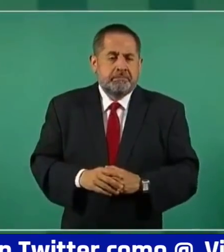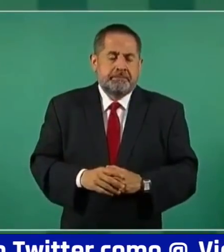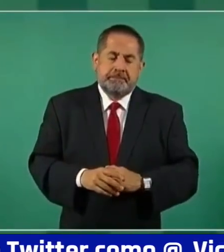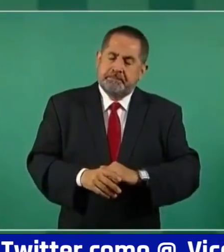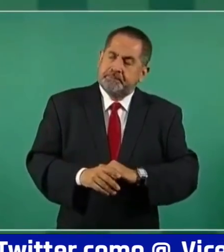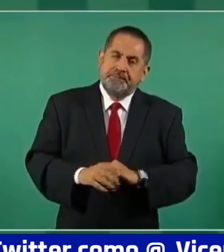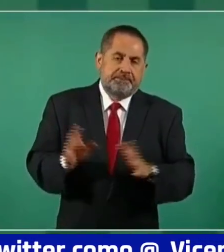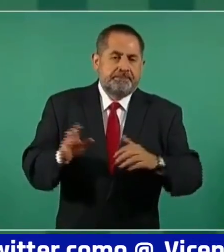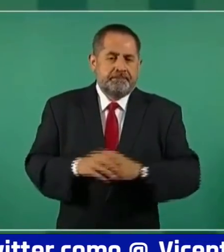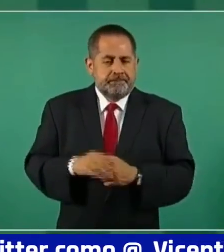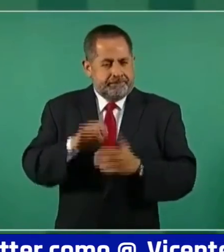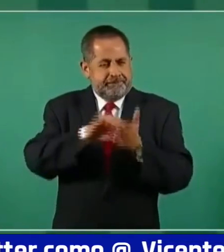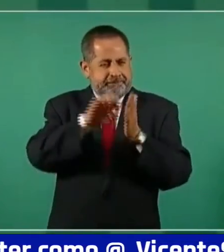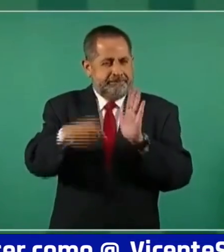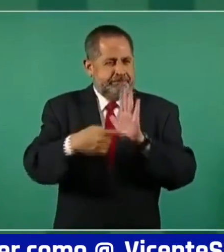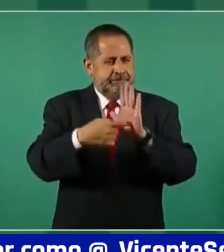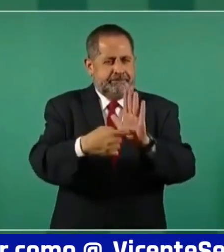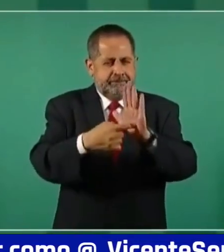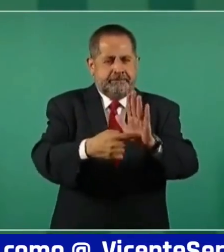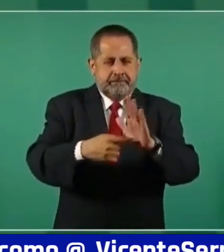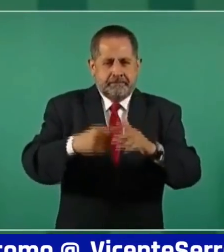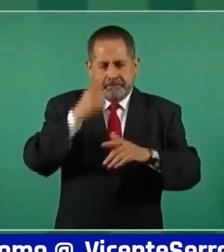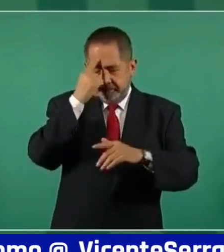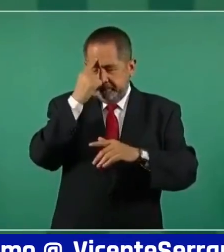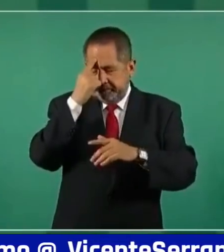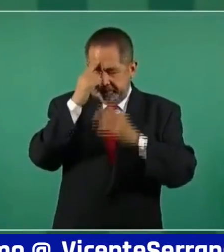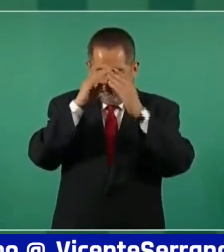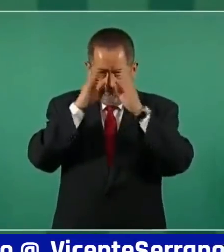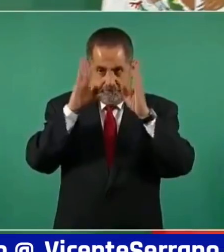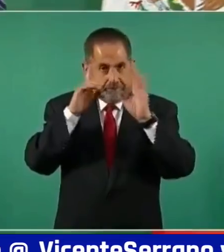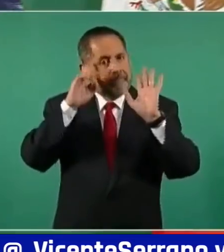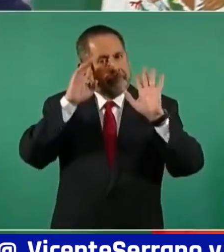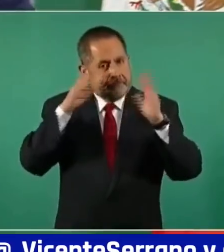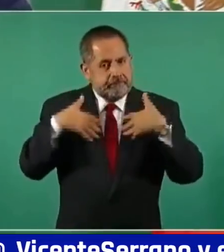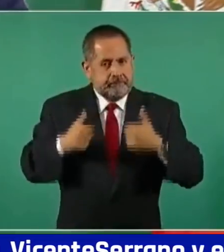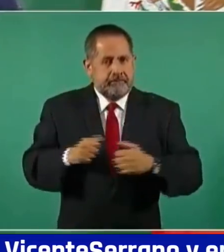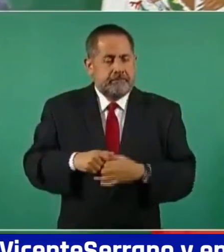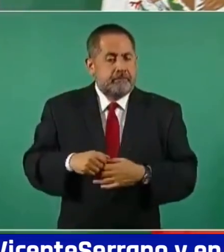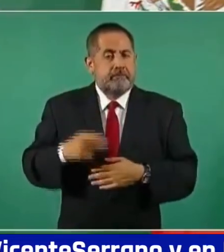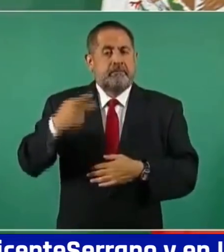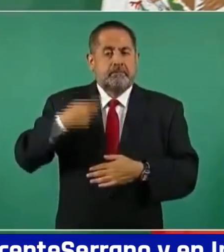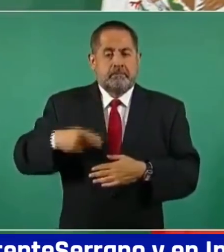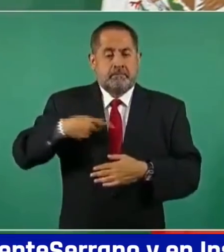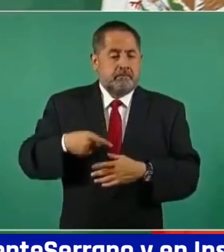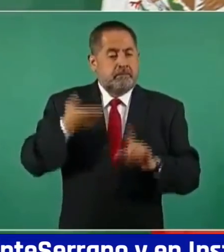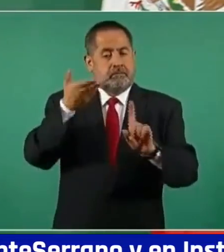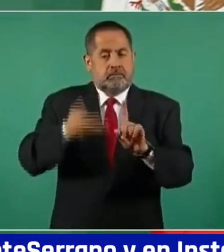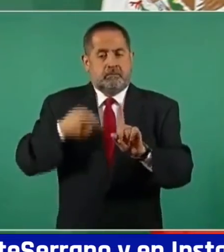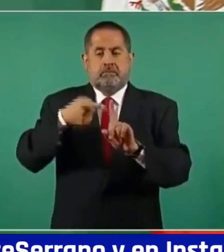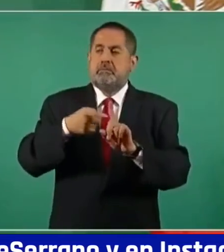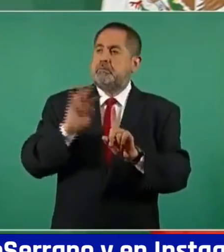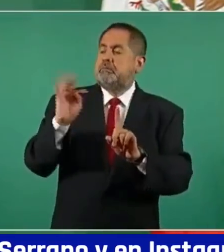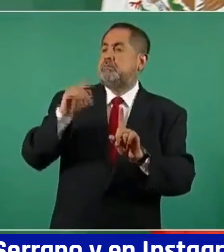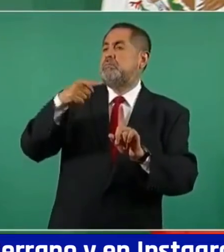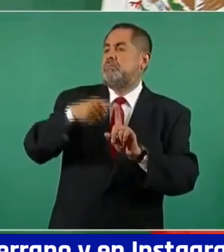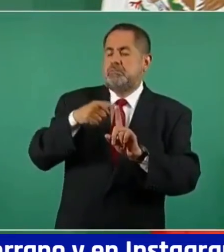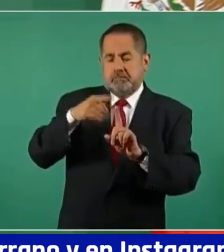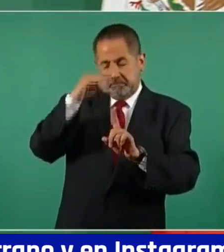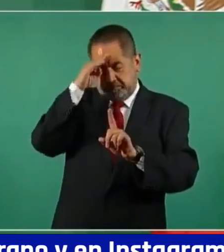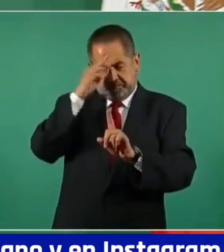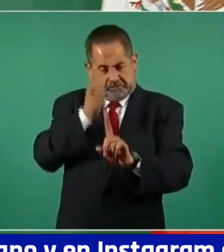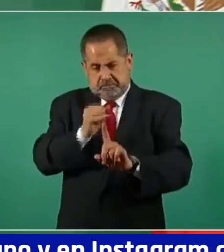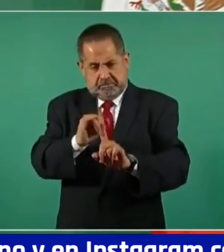Entonces, pongo estos ejemplos para que no nos quedemos también con la idea de que si una gente piensa de una